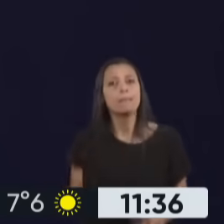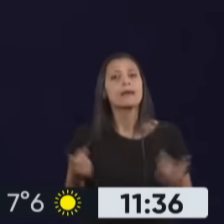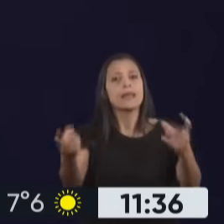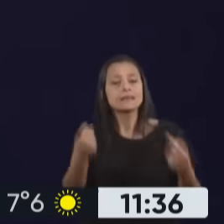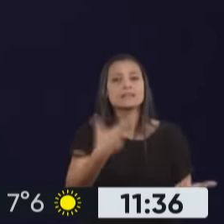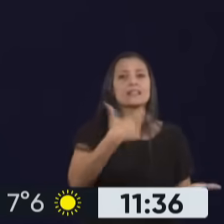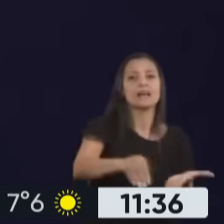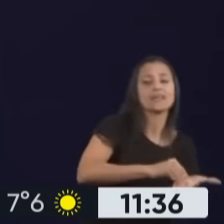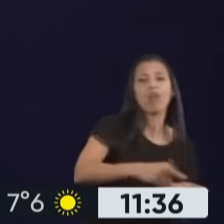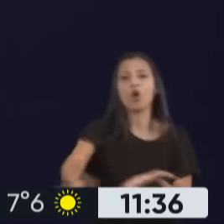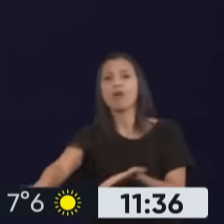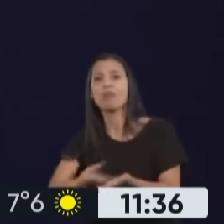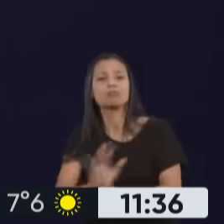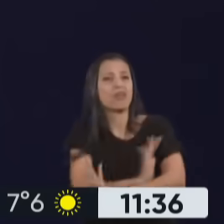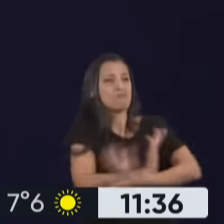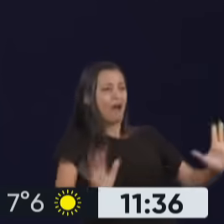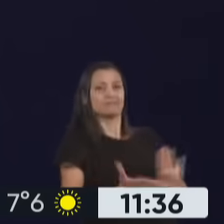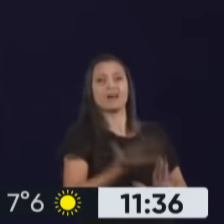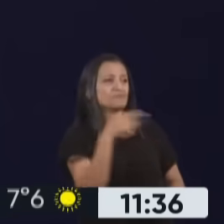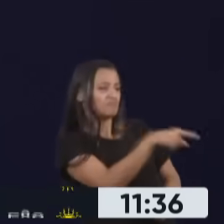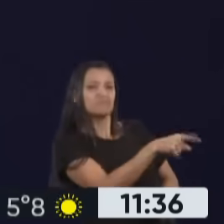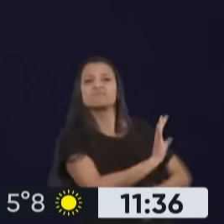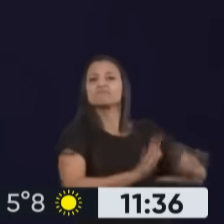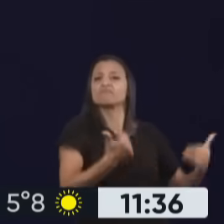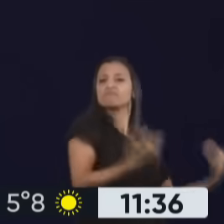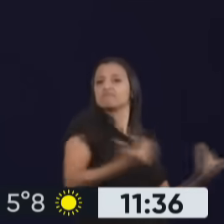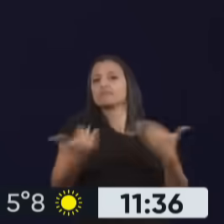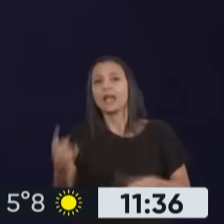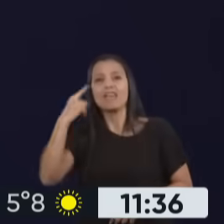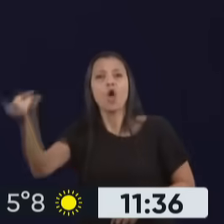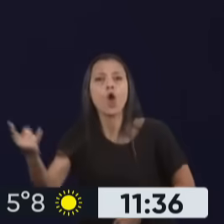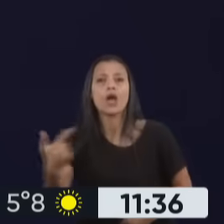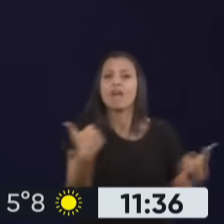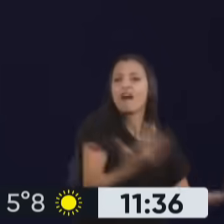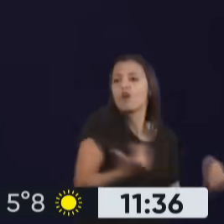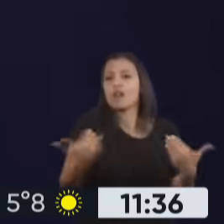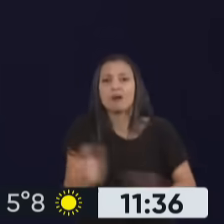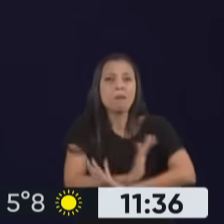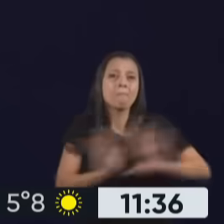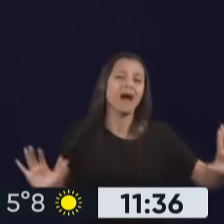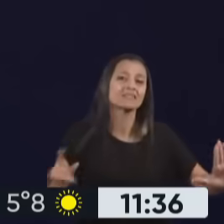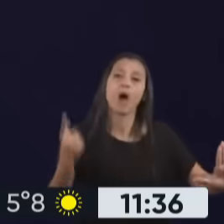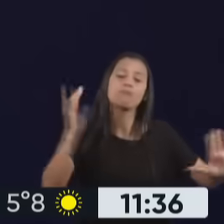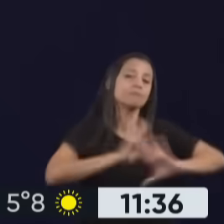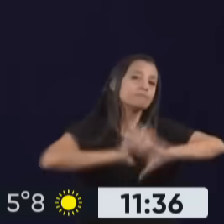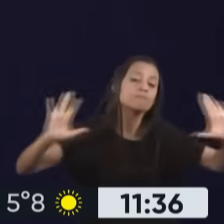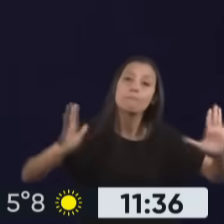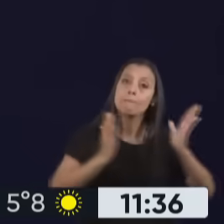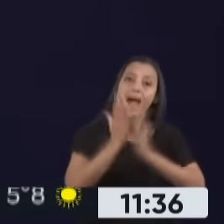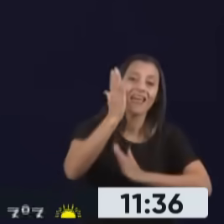y senadores que dejen atrás sus diatribas ideológicas de una vez por todas.